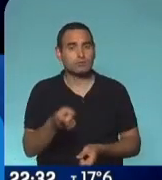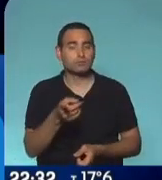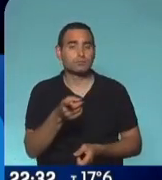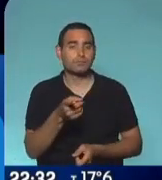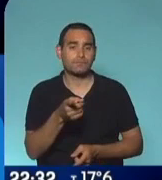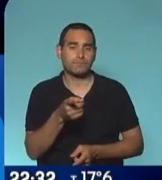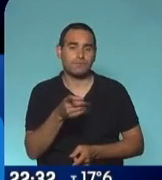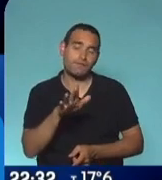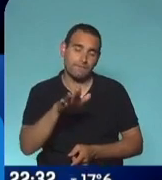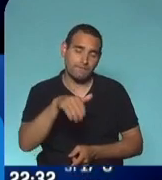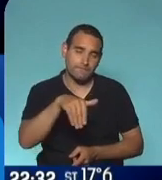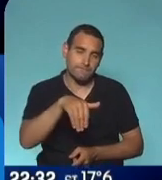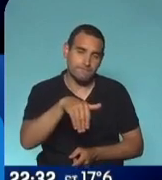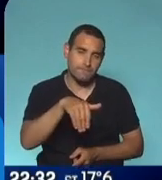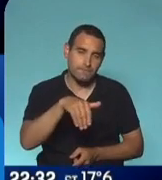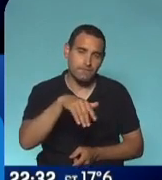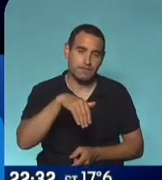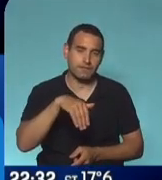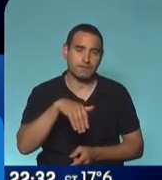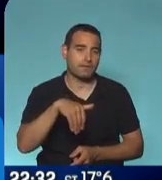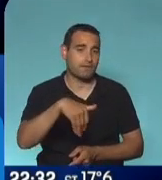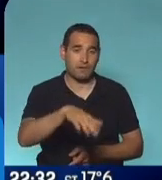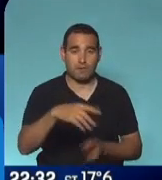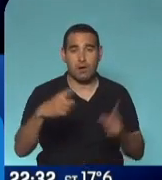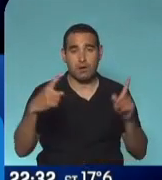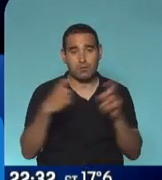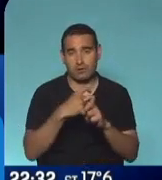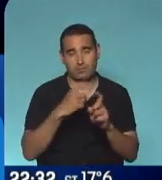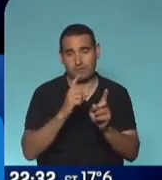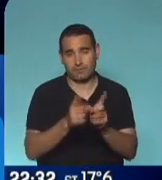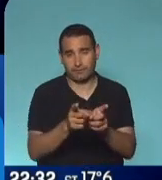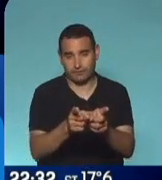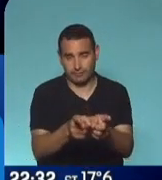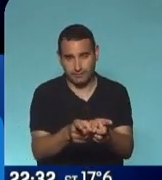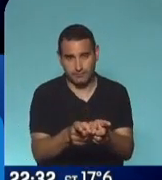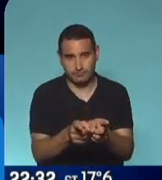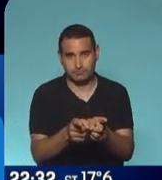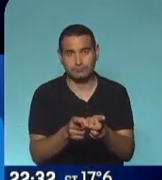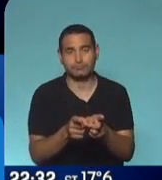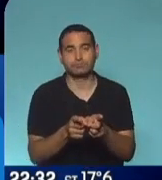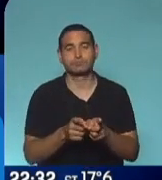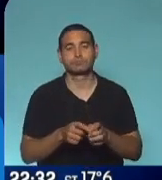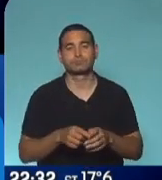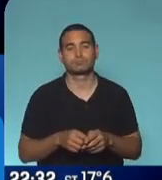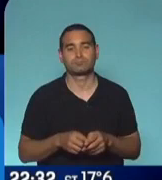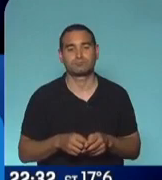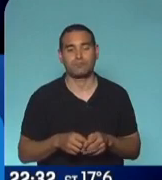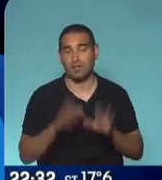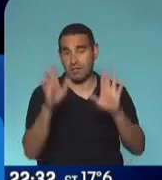probablemente llegue a contribuya a perpetuar el statu quo en cuanto al proceso de paz, que